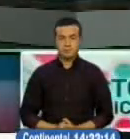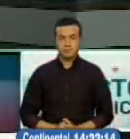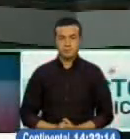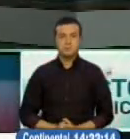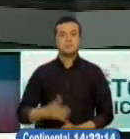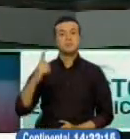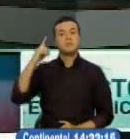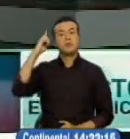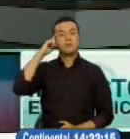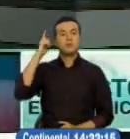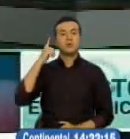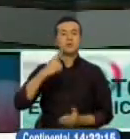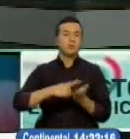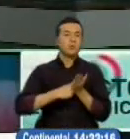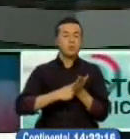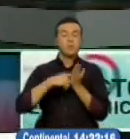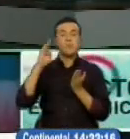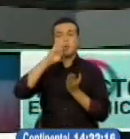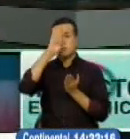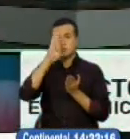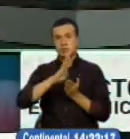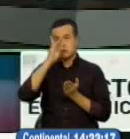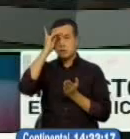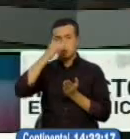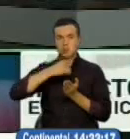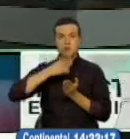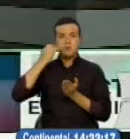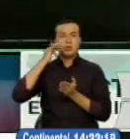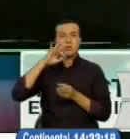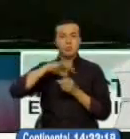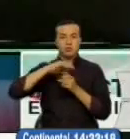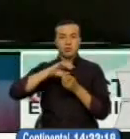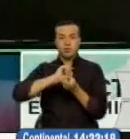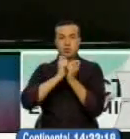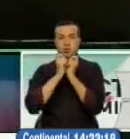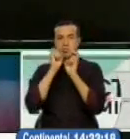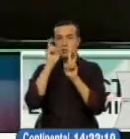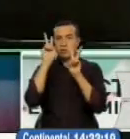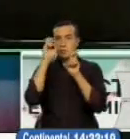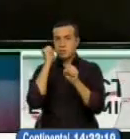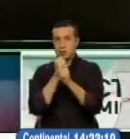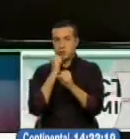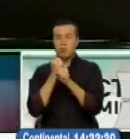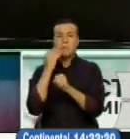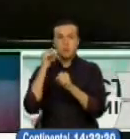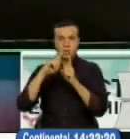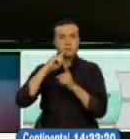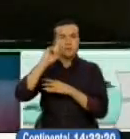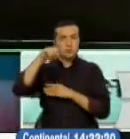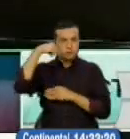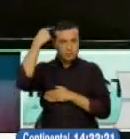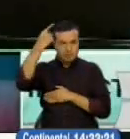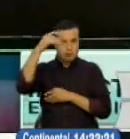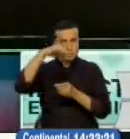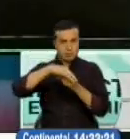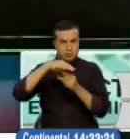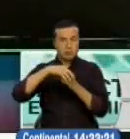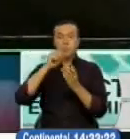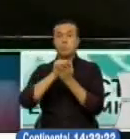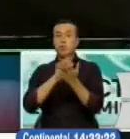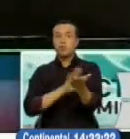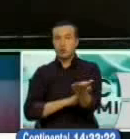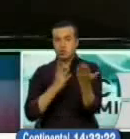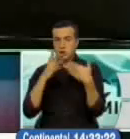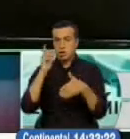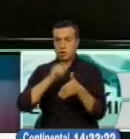El gobierno y el Senado de Brasil decidieron aplazar una votación de la reforma laboral y dejarla para la próxima semana. Este proyecto ya